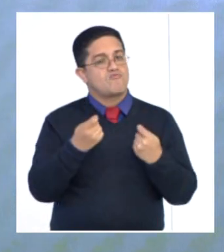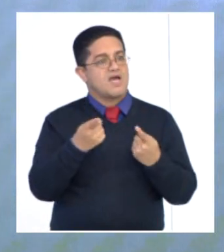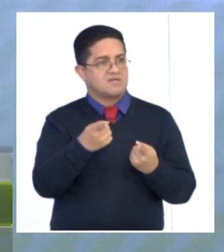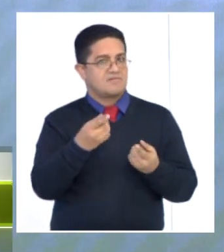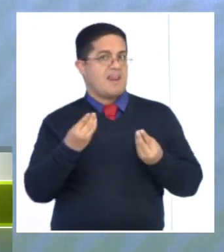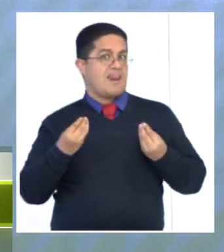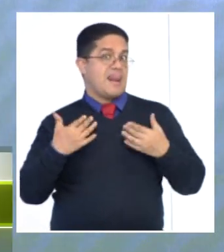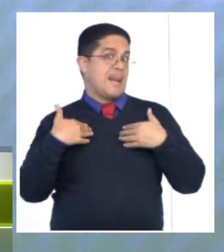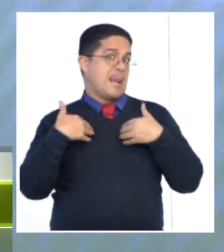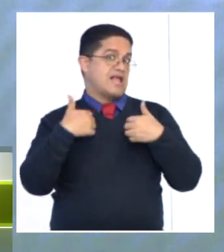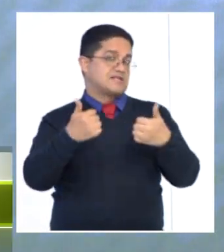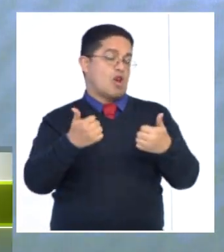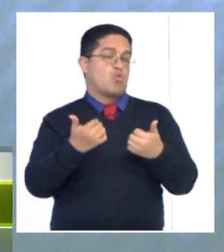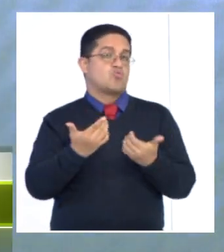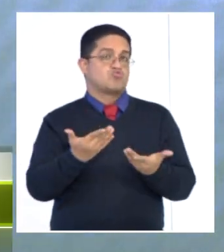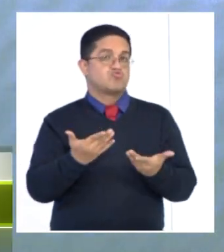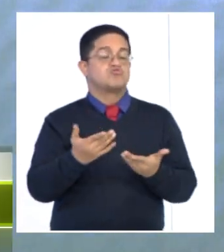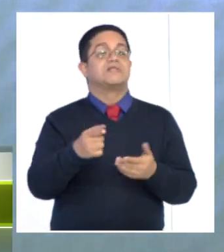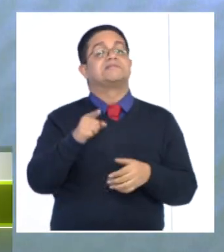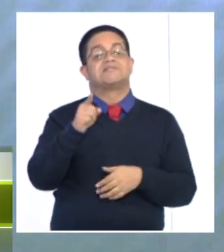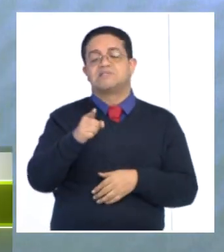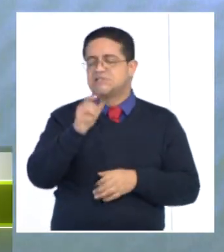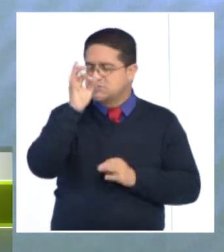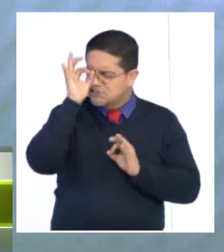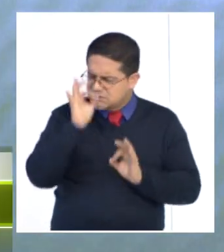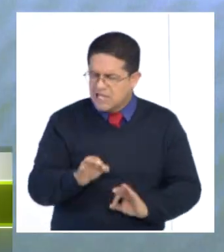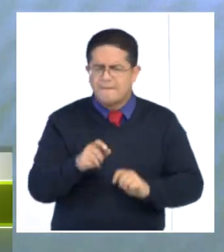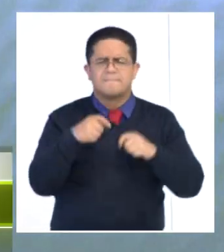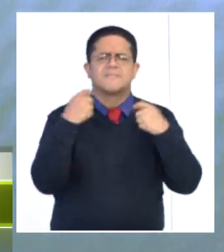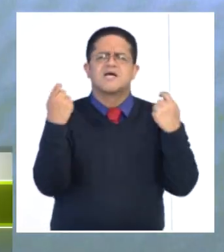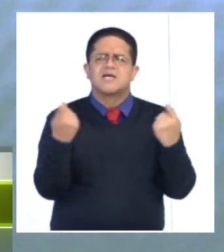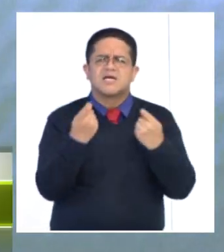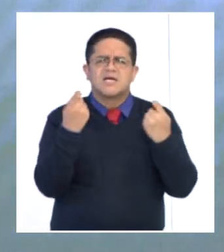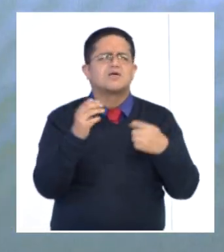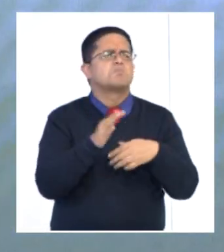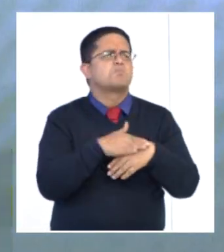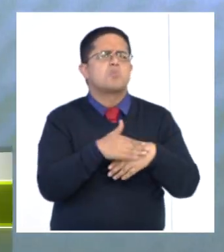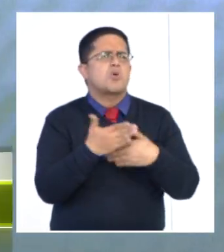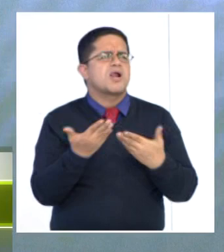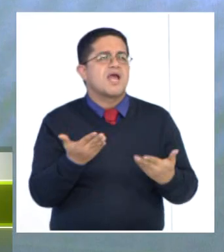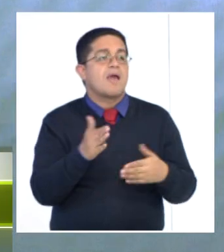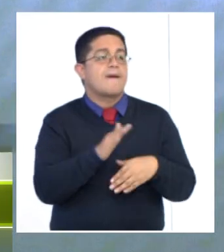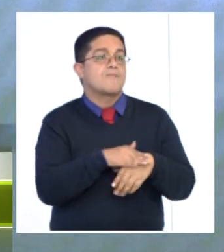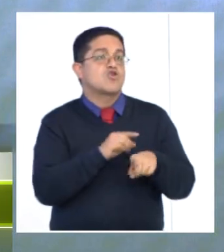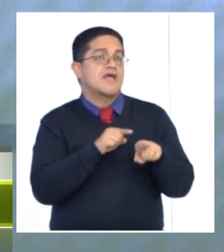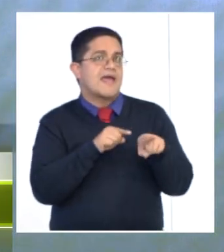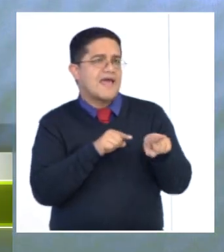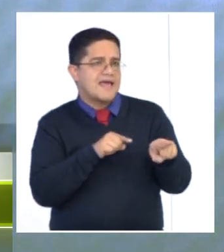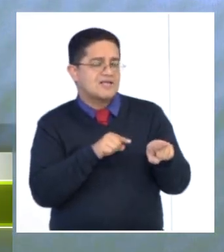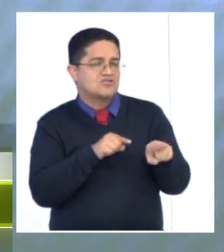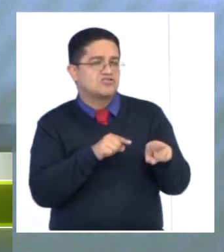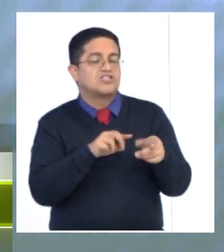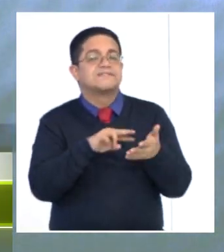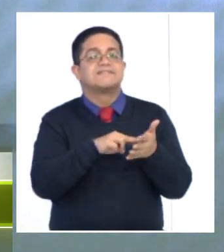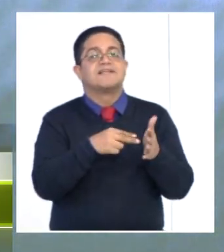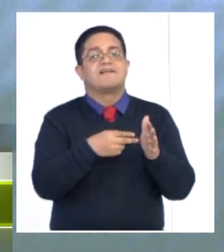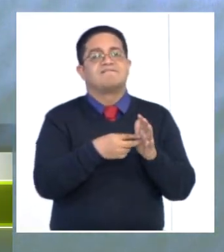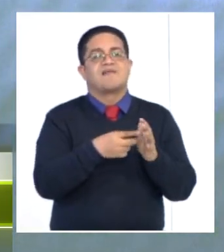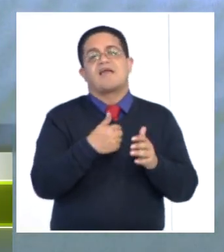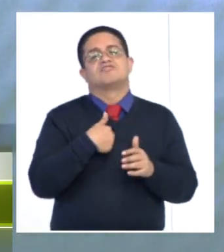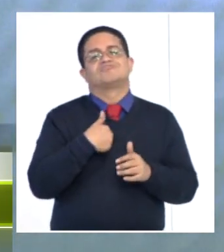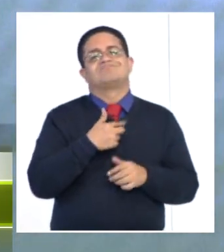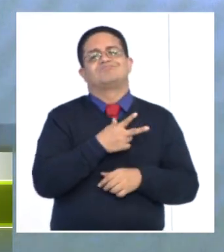vida saludable. Y eso lo vamos a promover siempre, porque eso permite no darle un ambiente